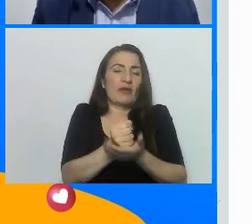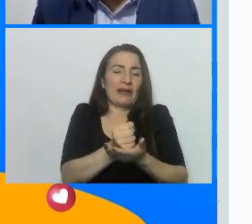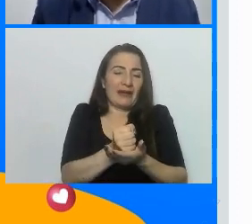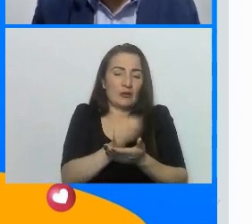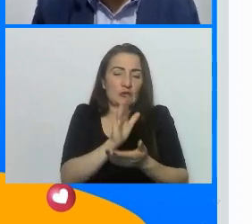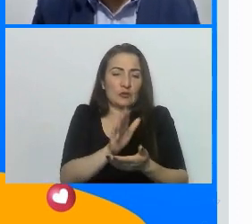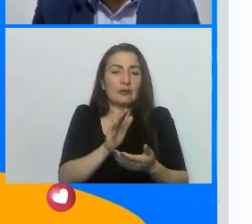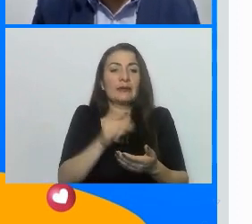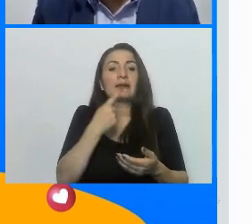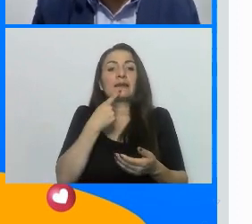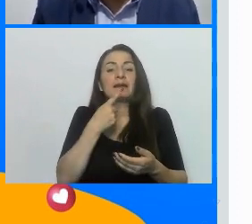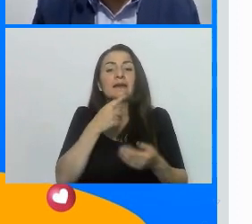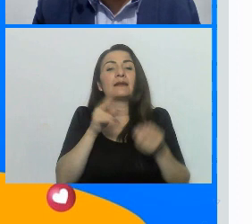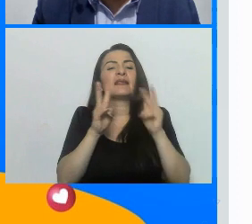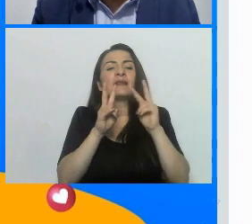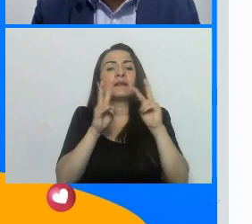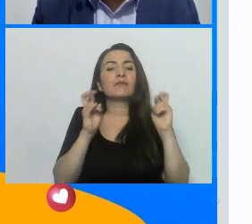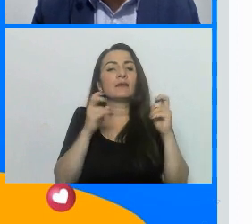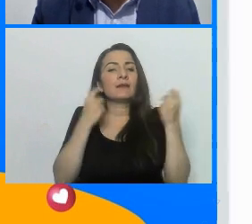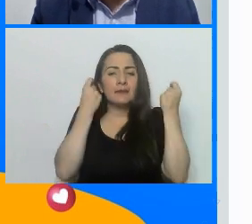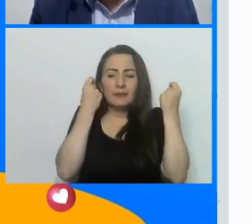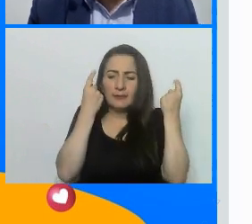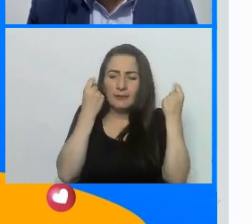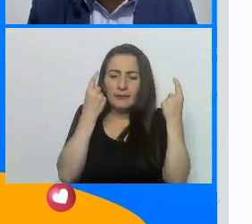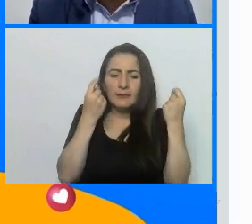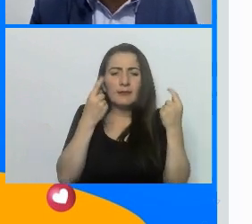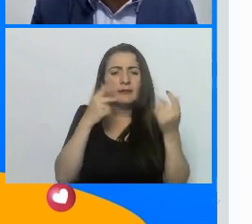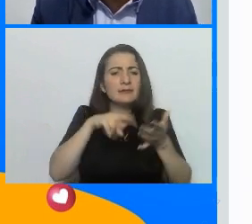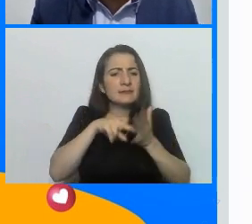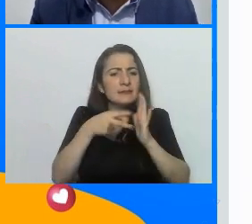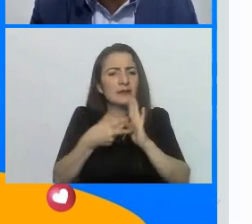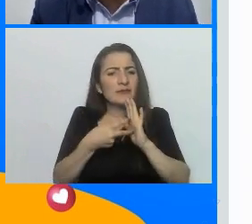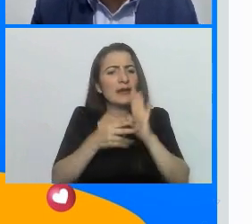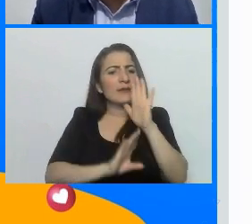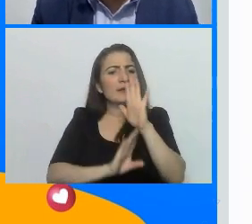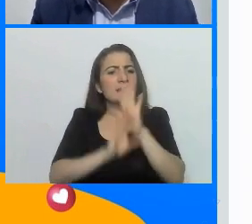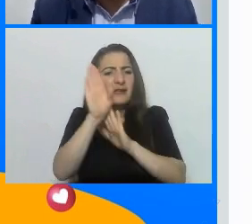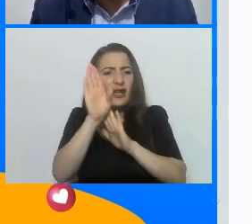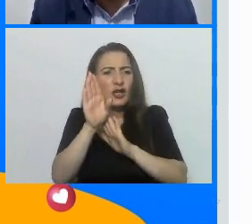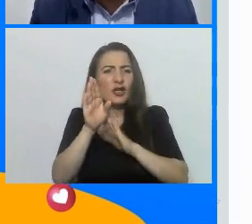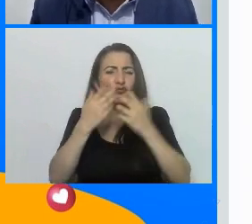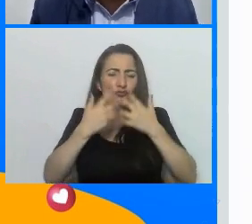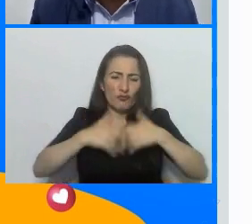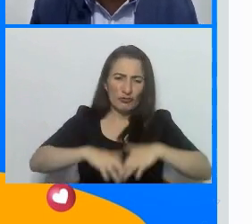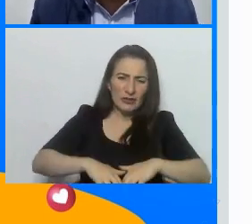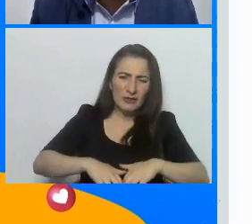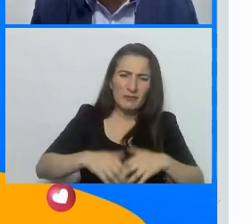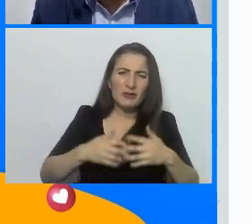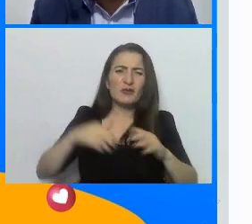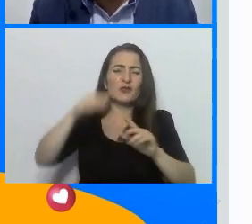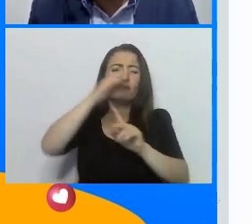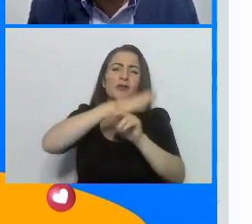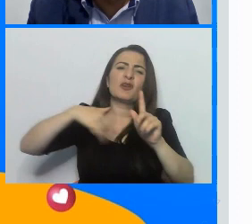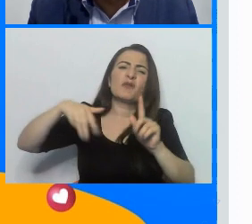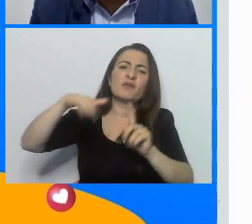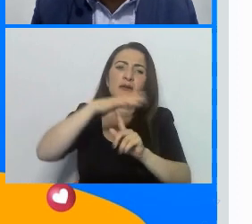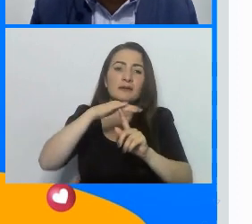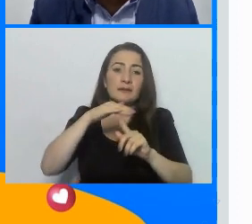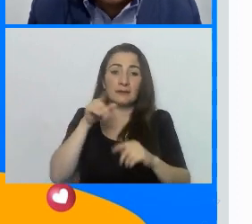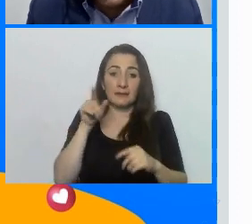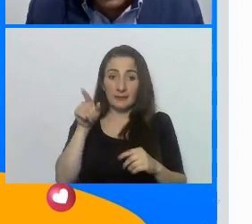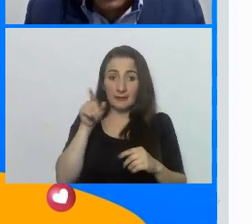¿sí? Cuando se trata de entender todo lo que tiene que ver con el desarrollo, con el funcionamiento del medio ambiente. Este